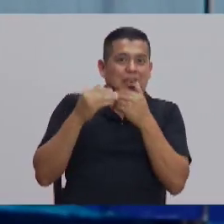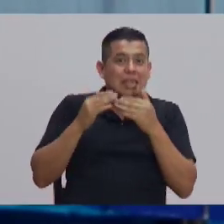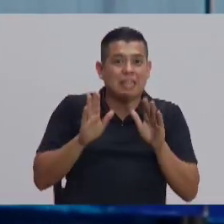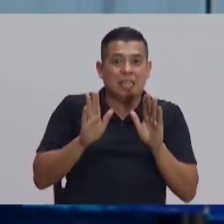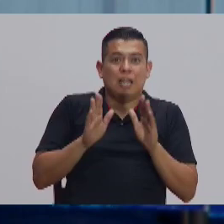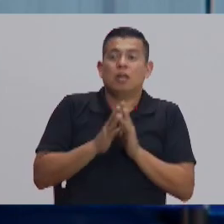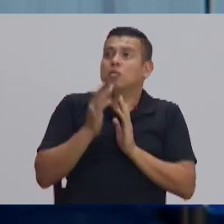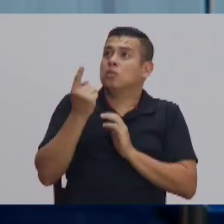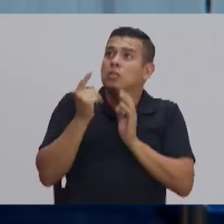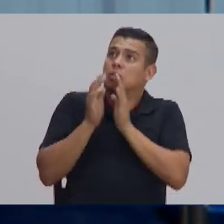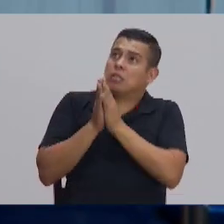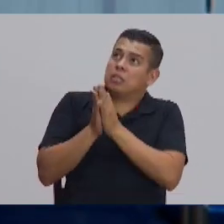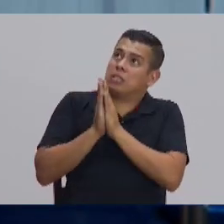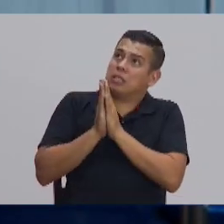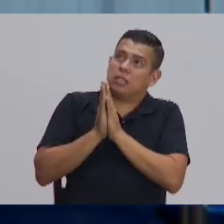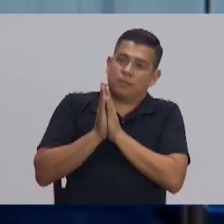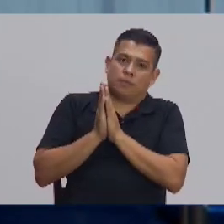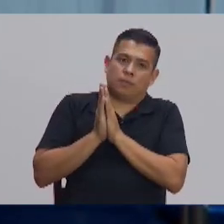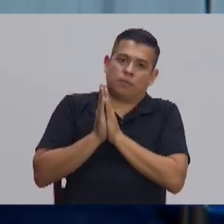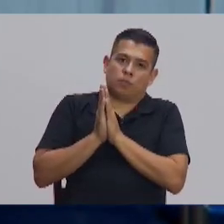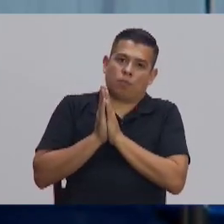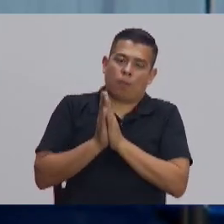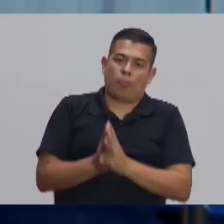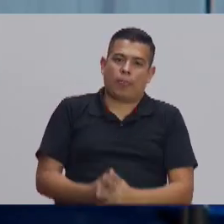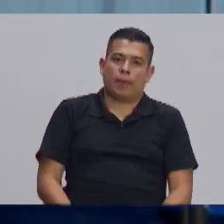no solo para pedirle